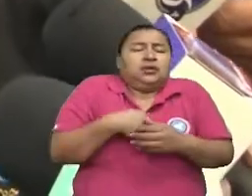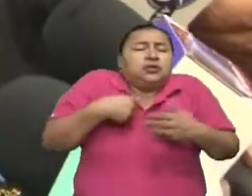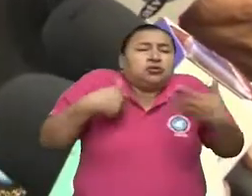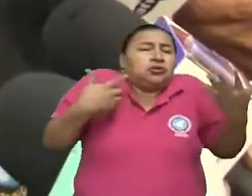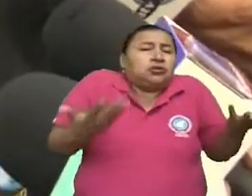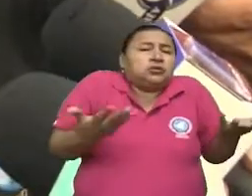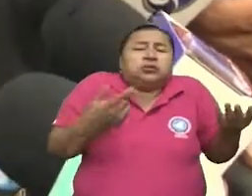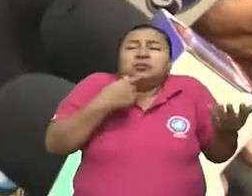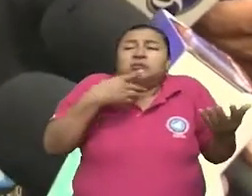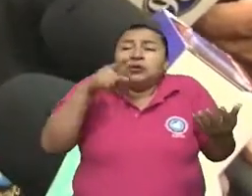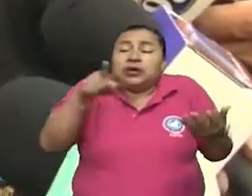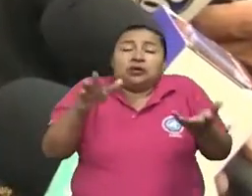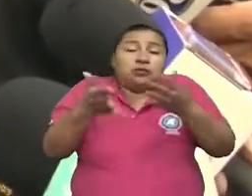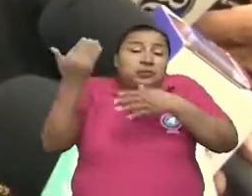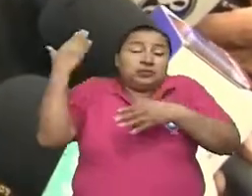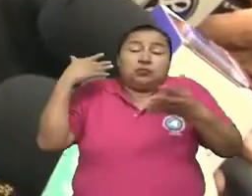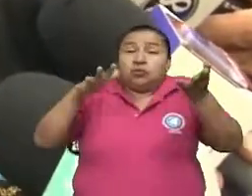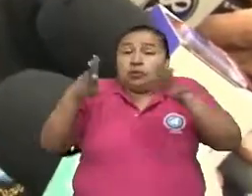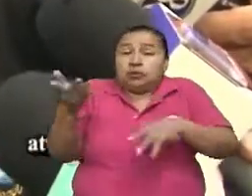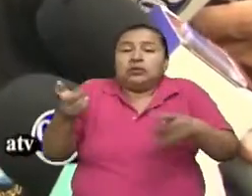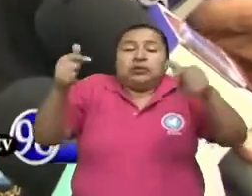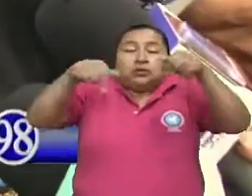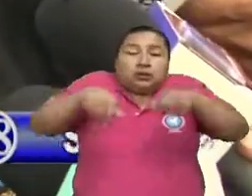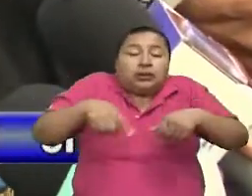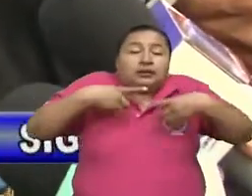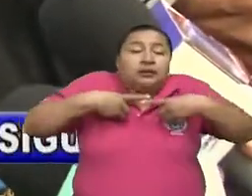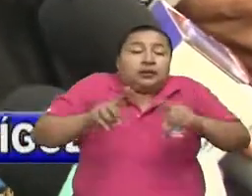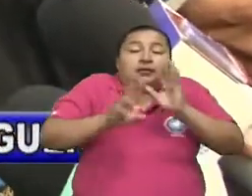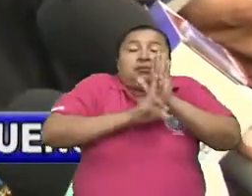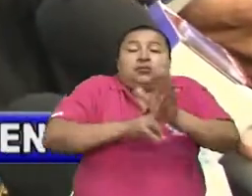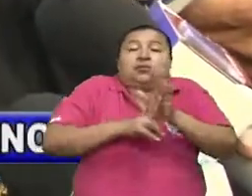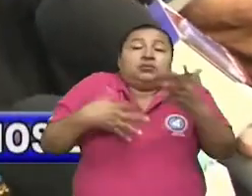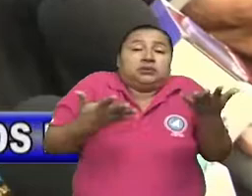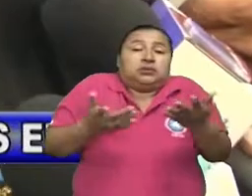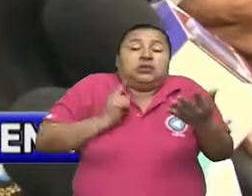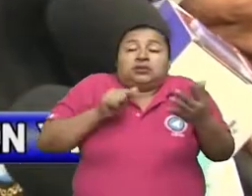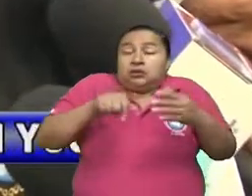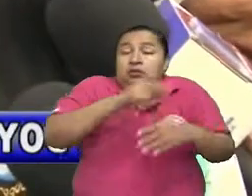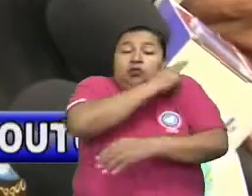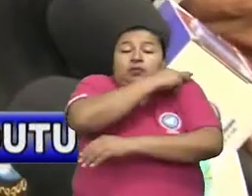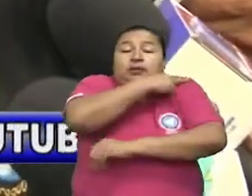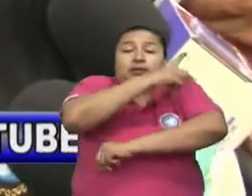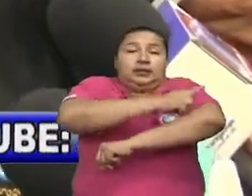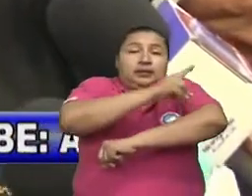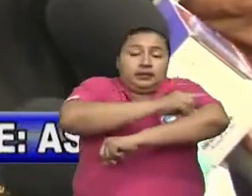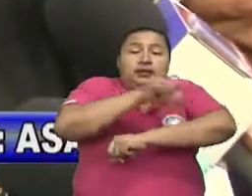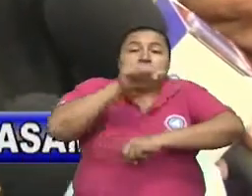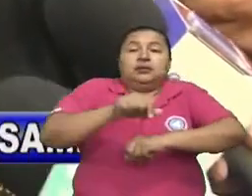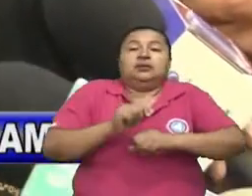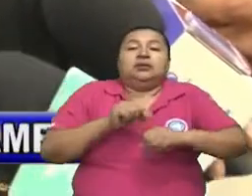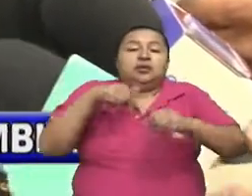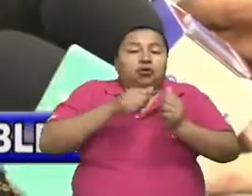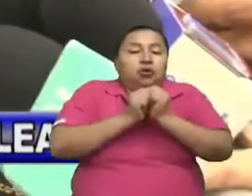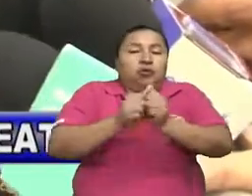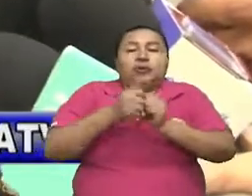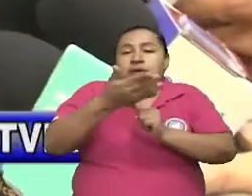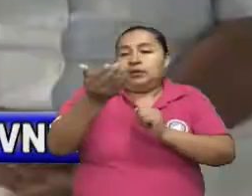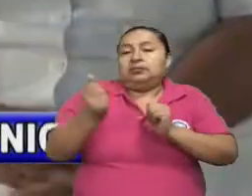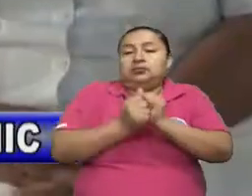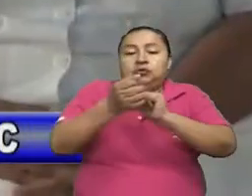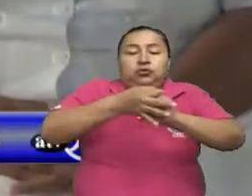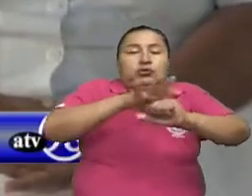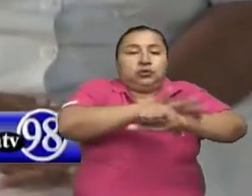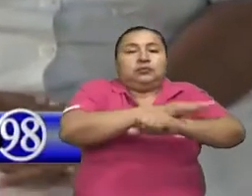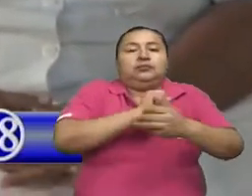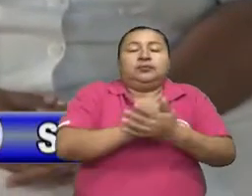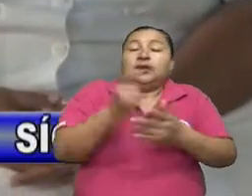por lo que ellos murieron, está dignamente representado en el comandante Daniel Ortega Saavedra y en la compañera Rosario Murillo.